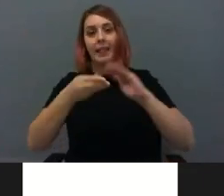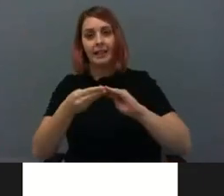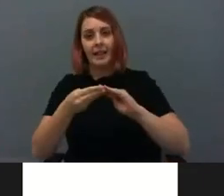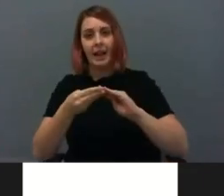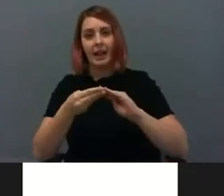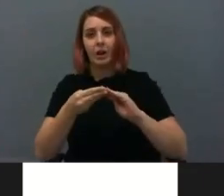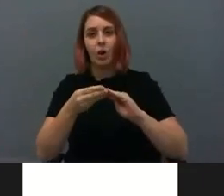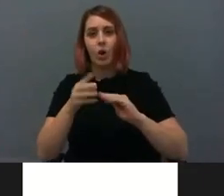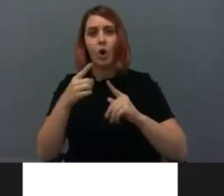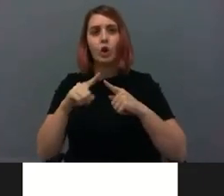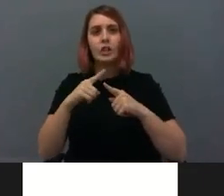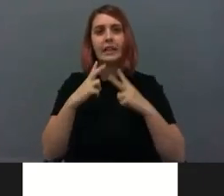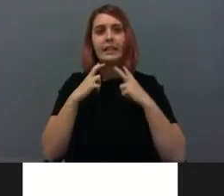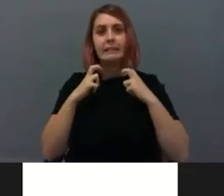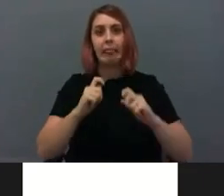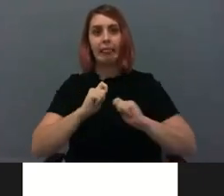a fuentes de tensión